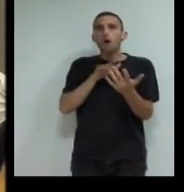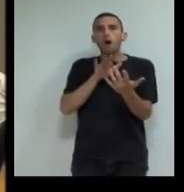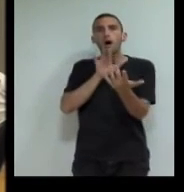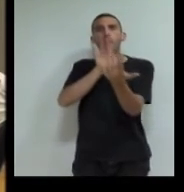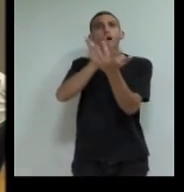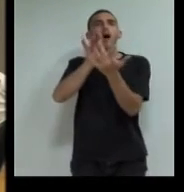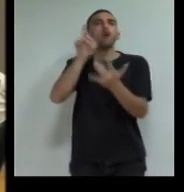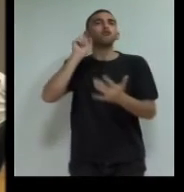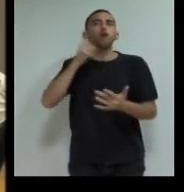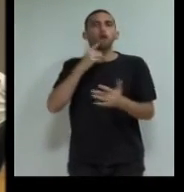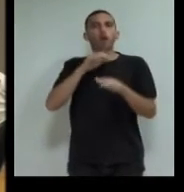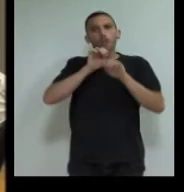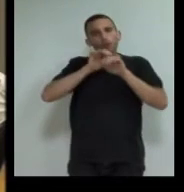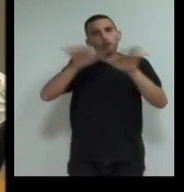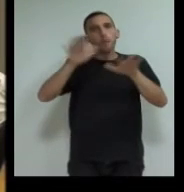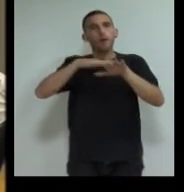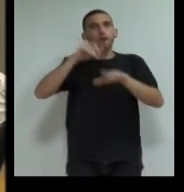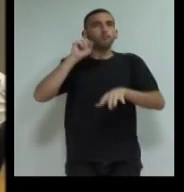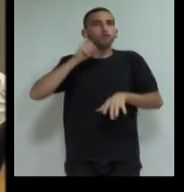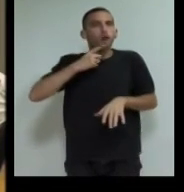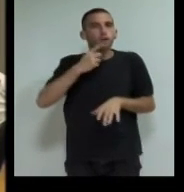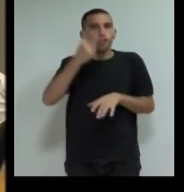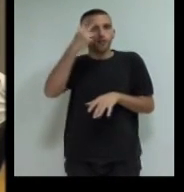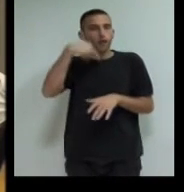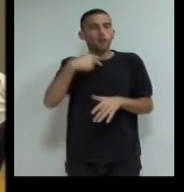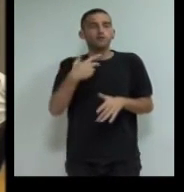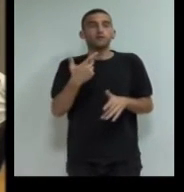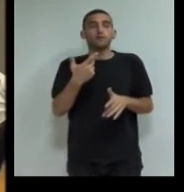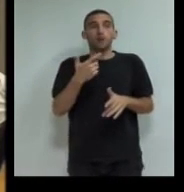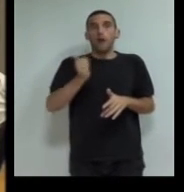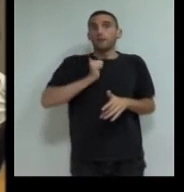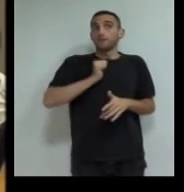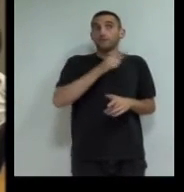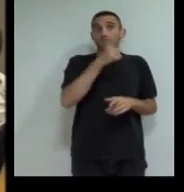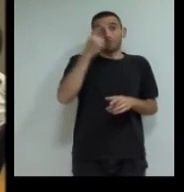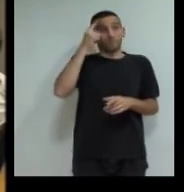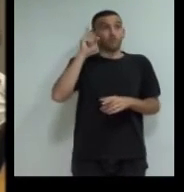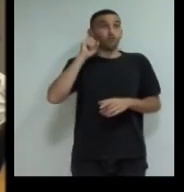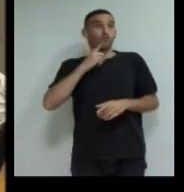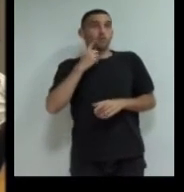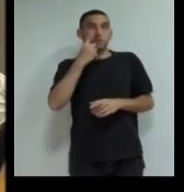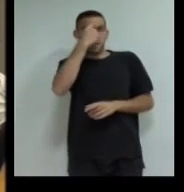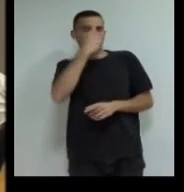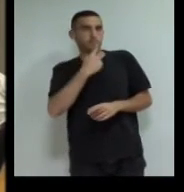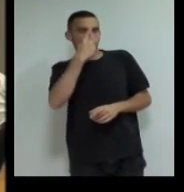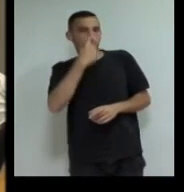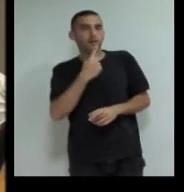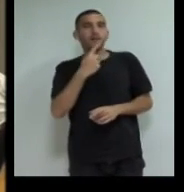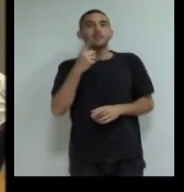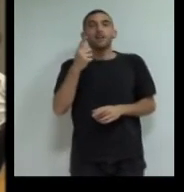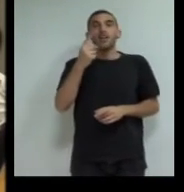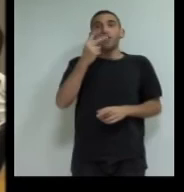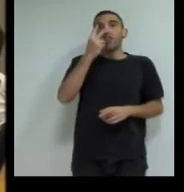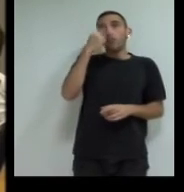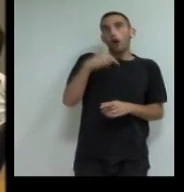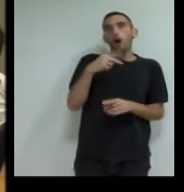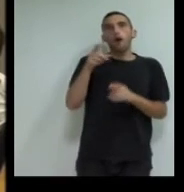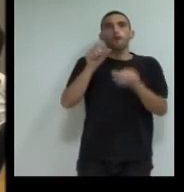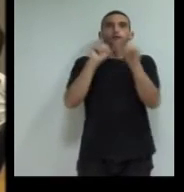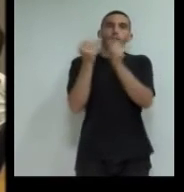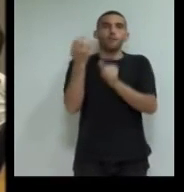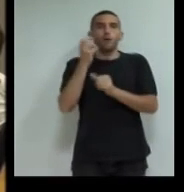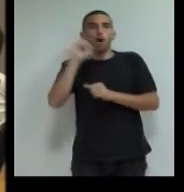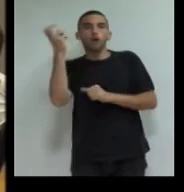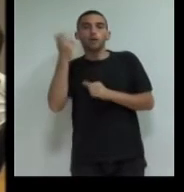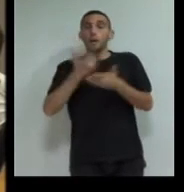sordos puedes utilizar la televisión, puedes utilizar las imágenes y el subtitulado y la lengua de signos, pero si son ciegos tienes que utilizar otras cosas. No puedes